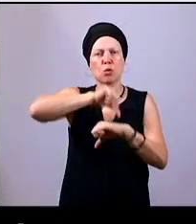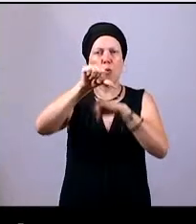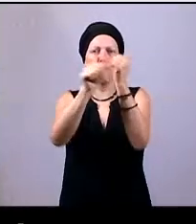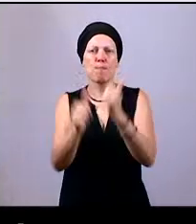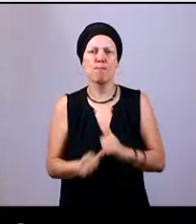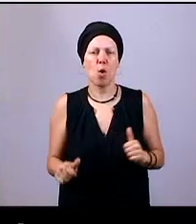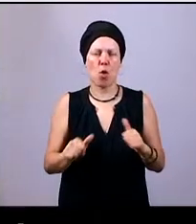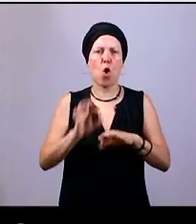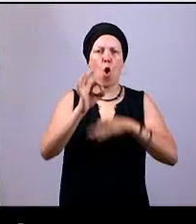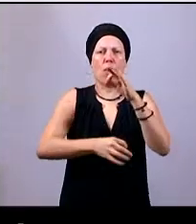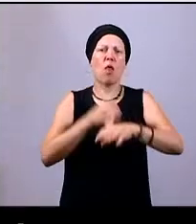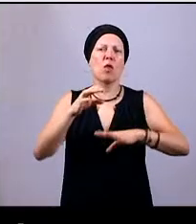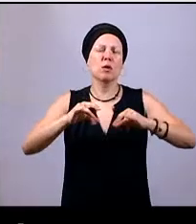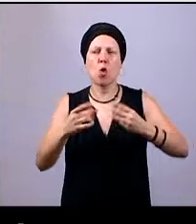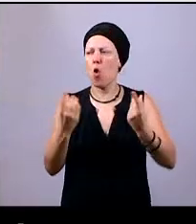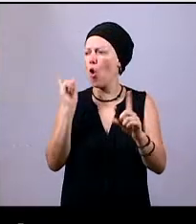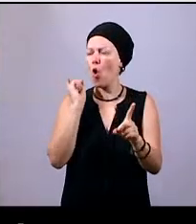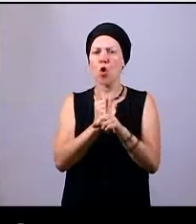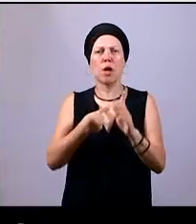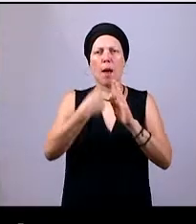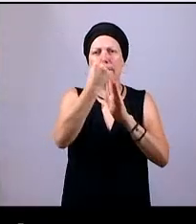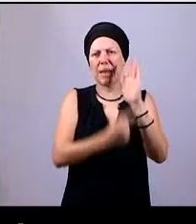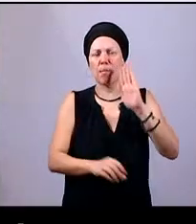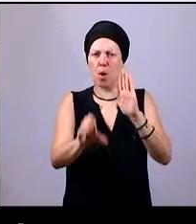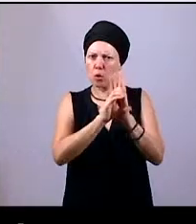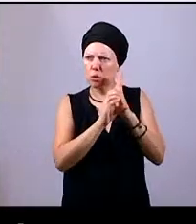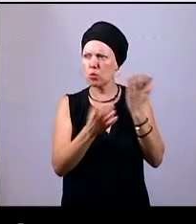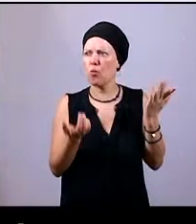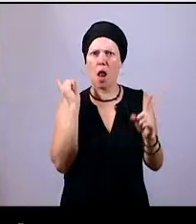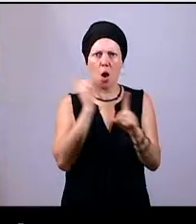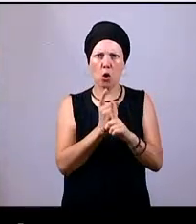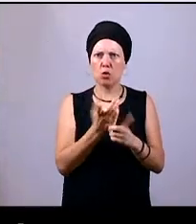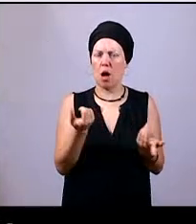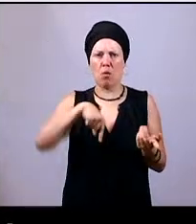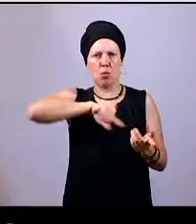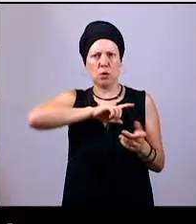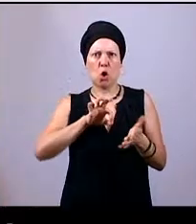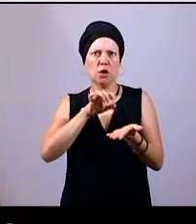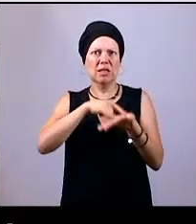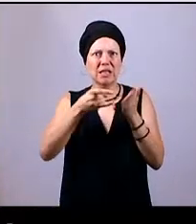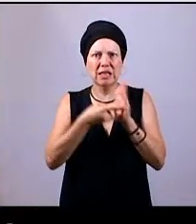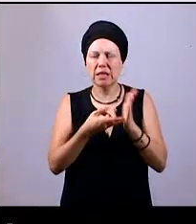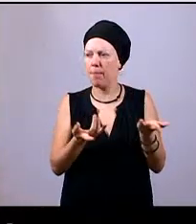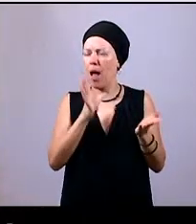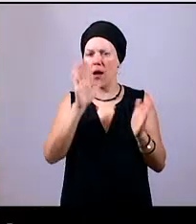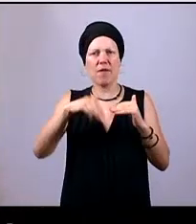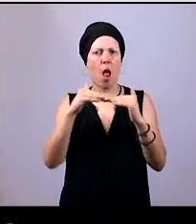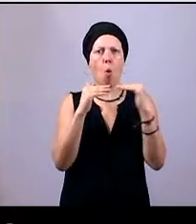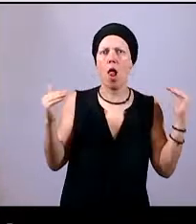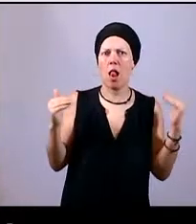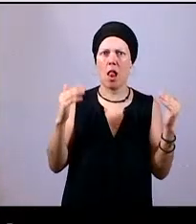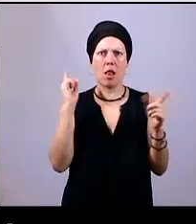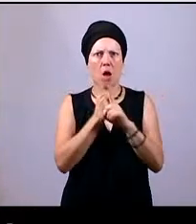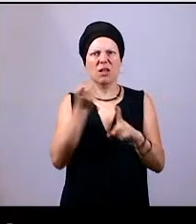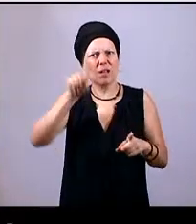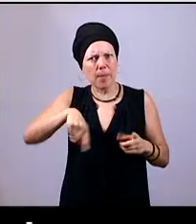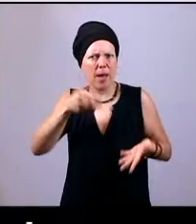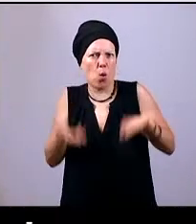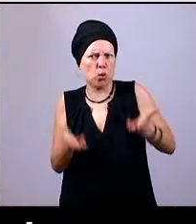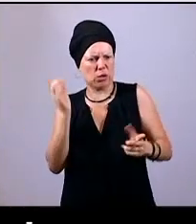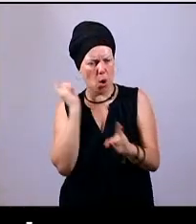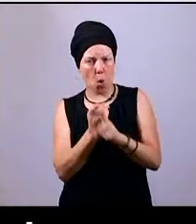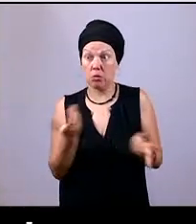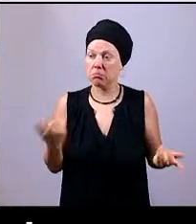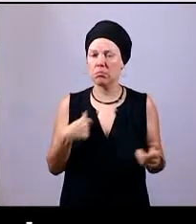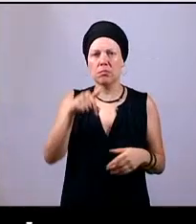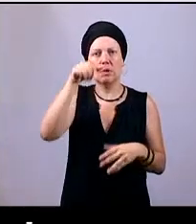organización territorial, contra los principios constitucionales que rigen nuestro sistema, contra la igualdad y contra la justicia. En el